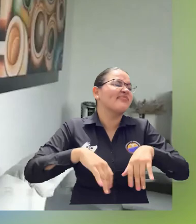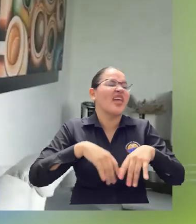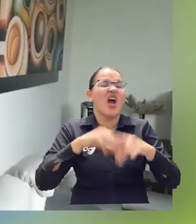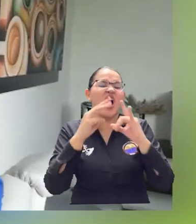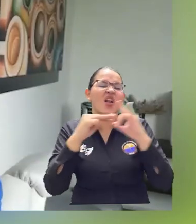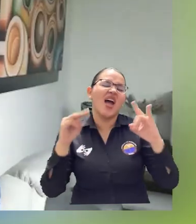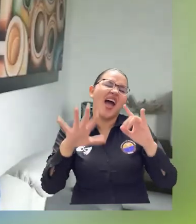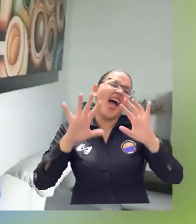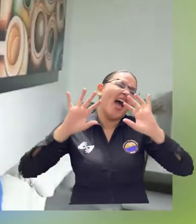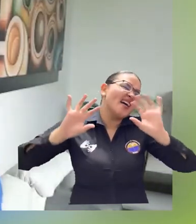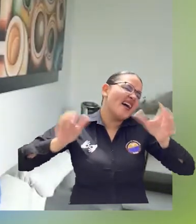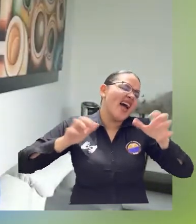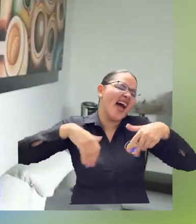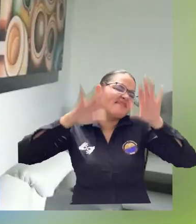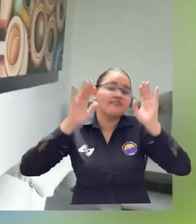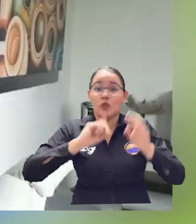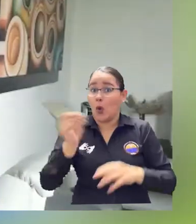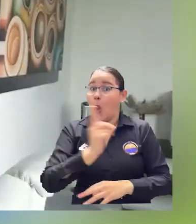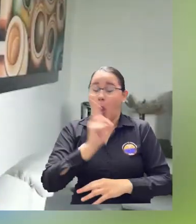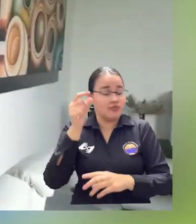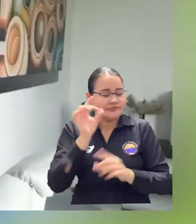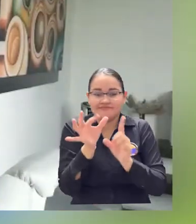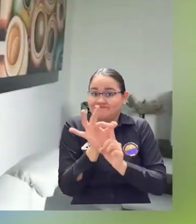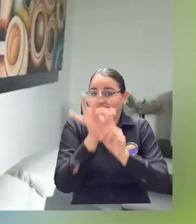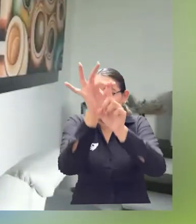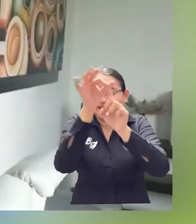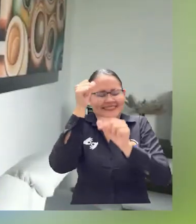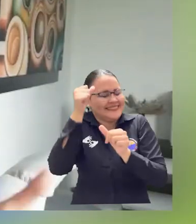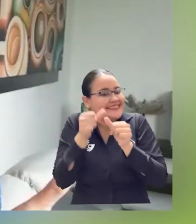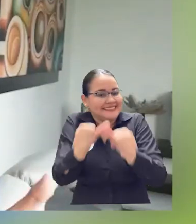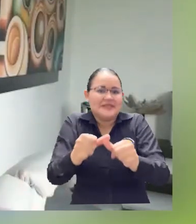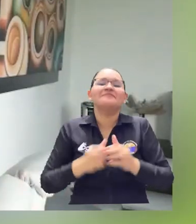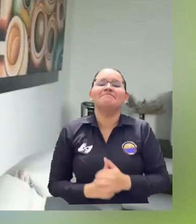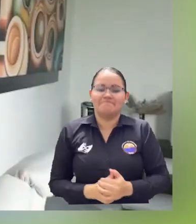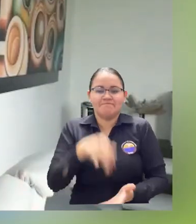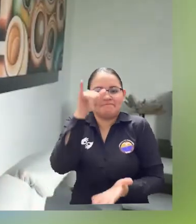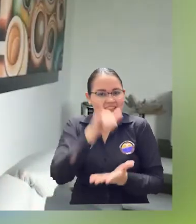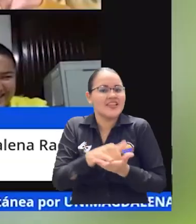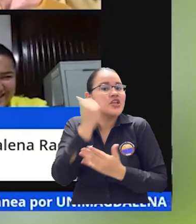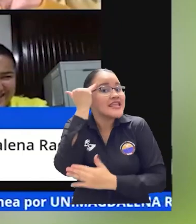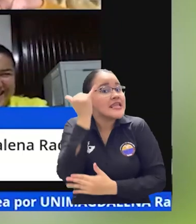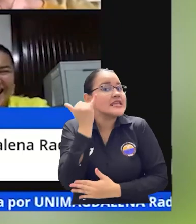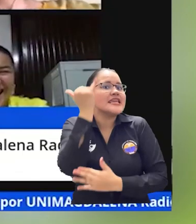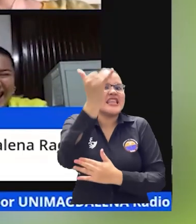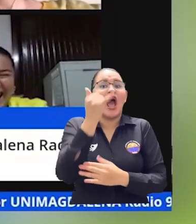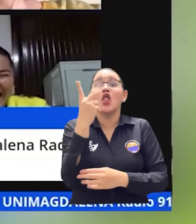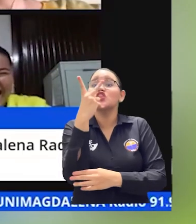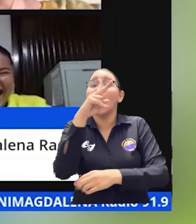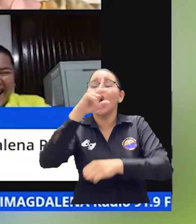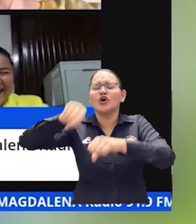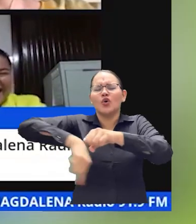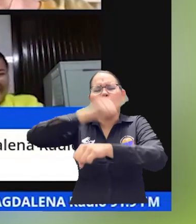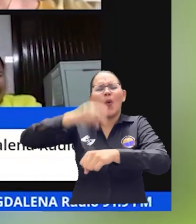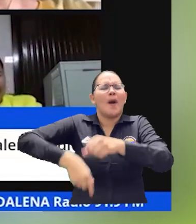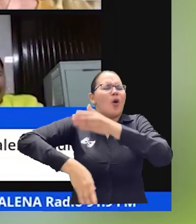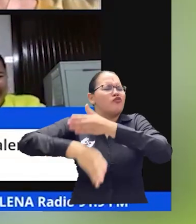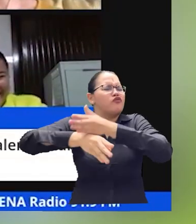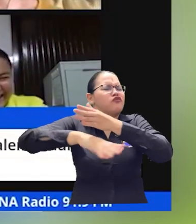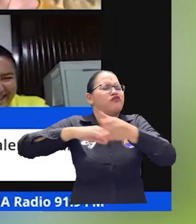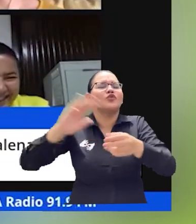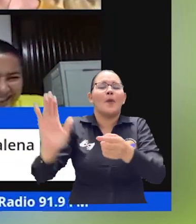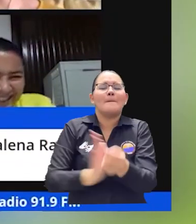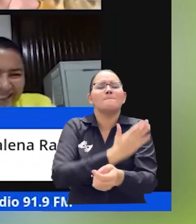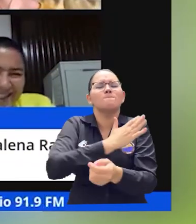nuestra institución. Por ende, hemos decidido construir una programación de 12 horas continuas de programación especial, pero como